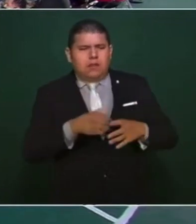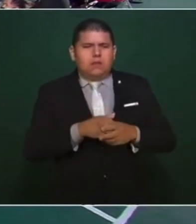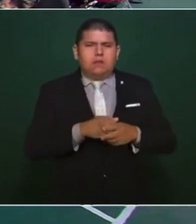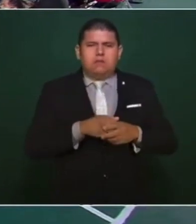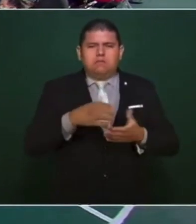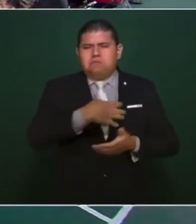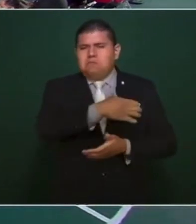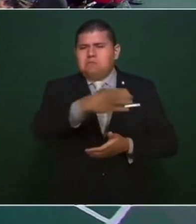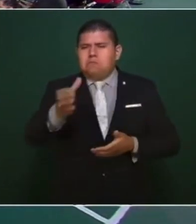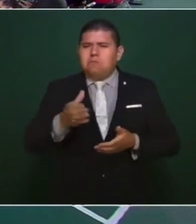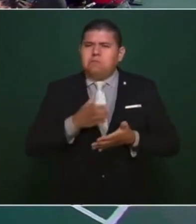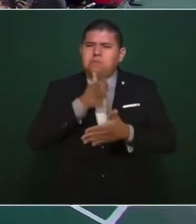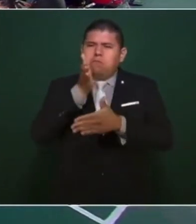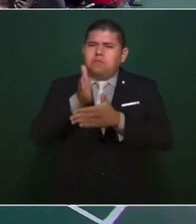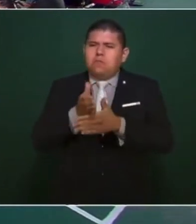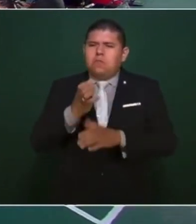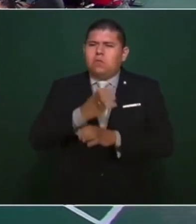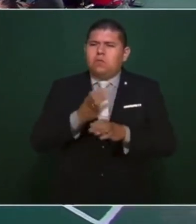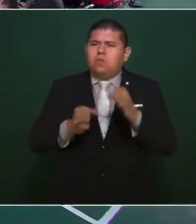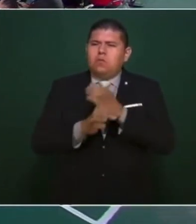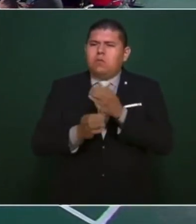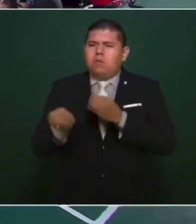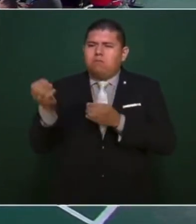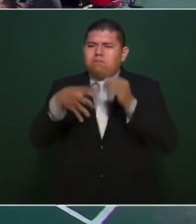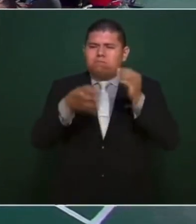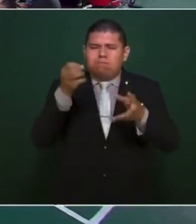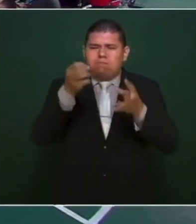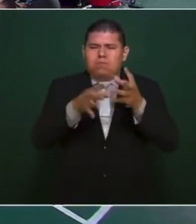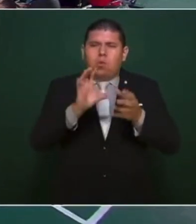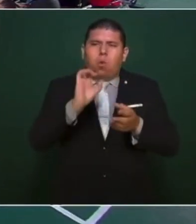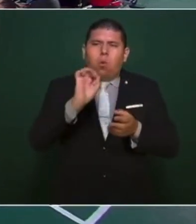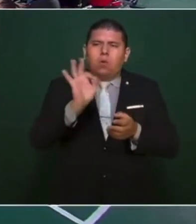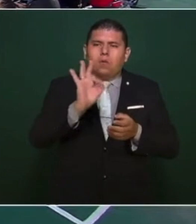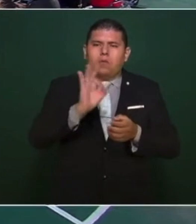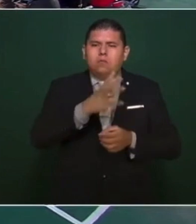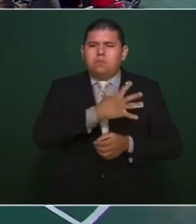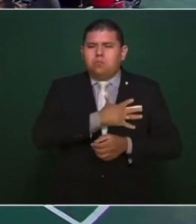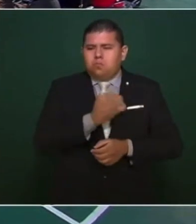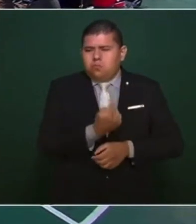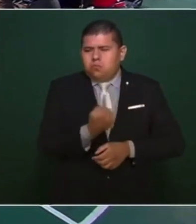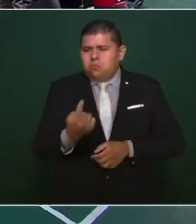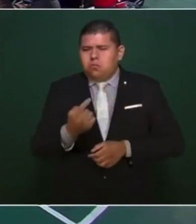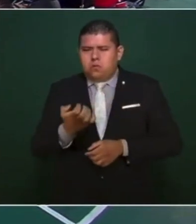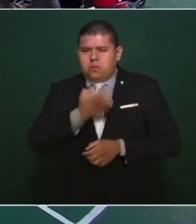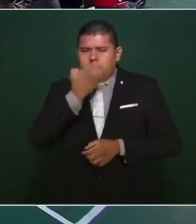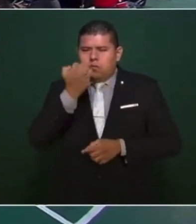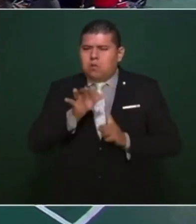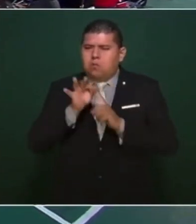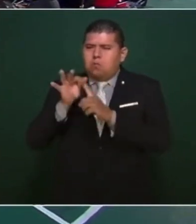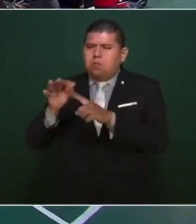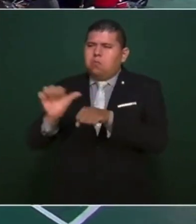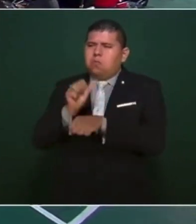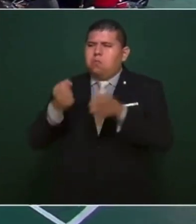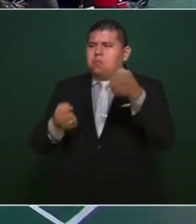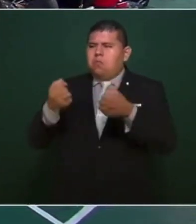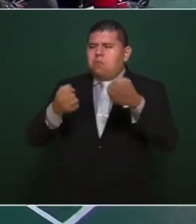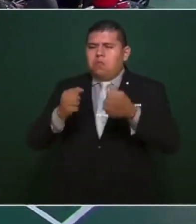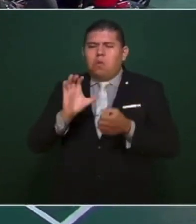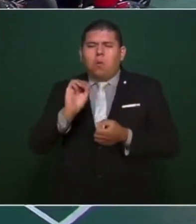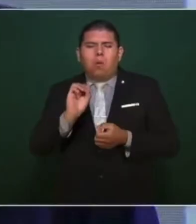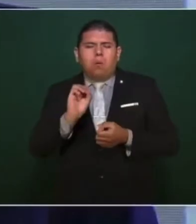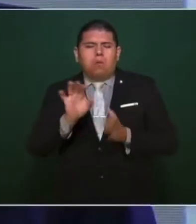parcela, al campo, o carros para llevar a los hijos a la escuela o para